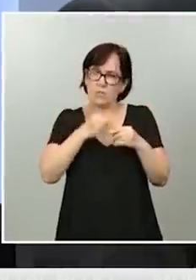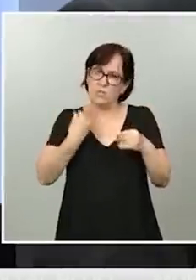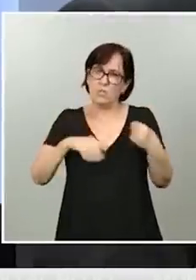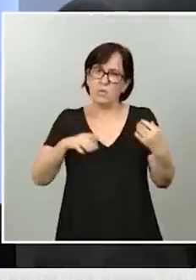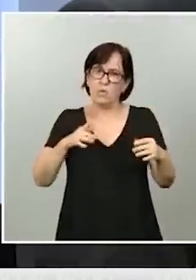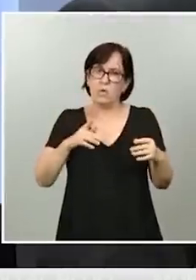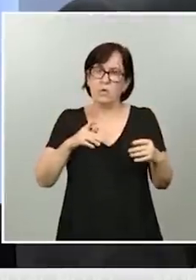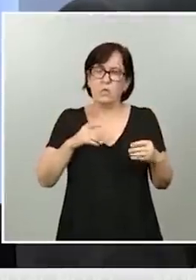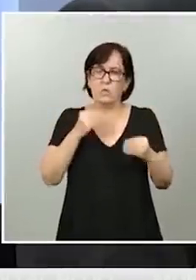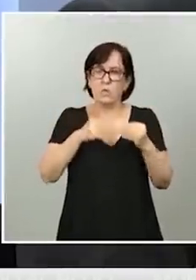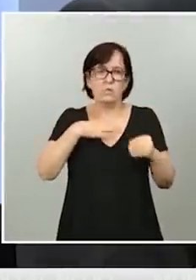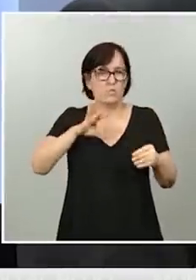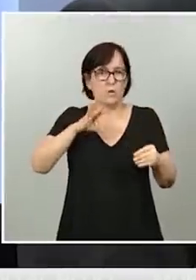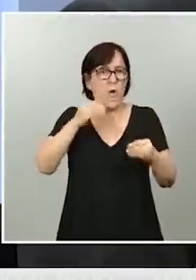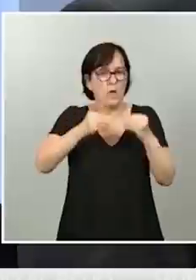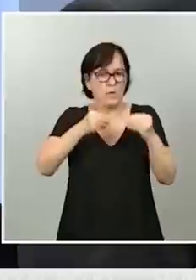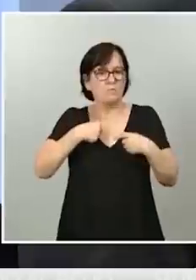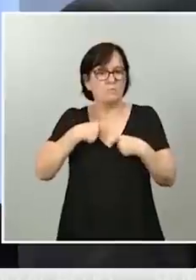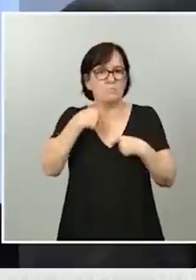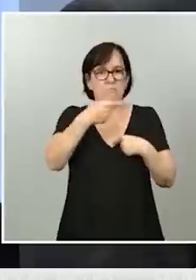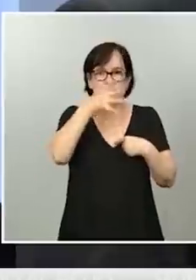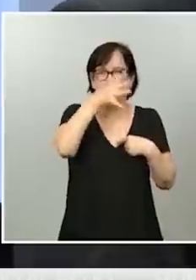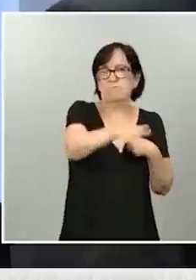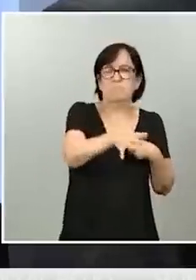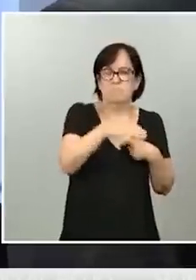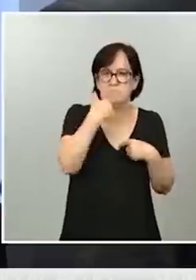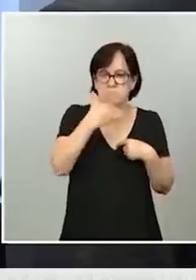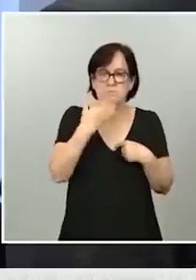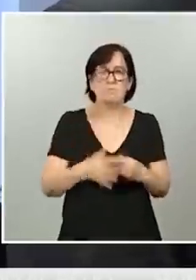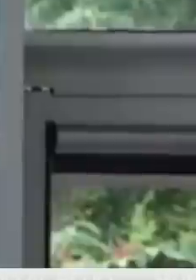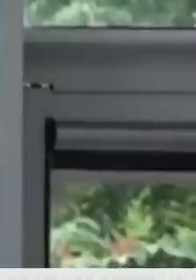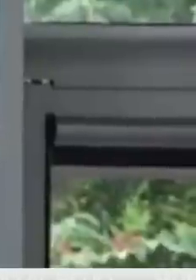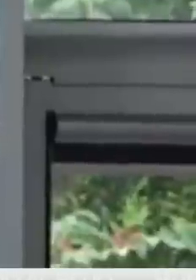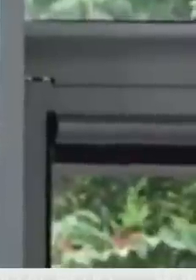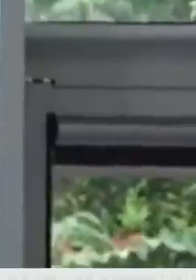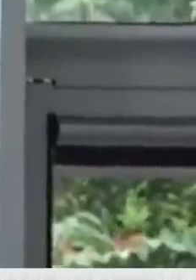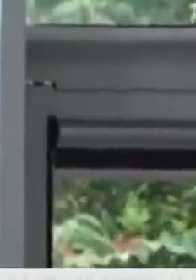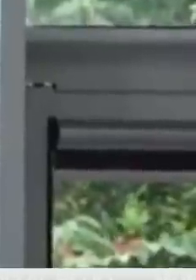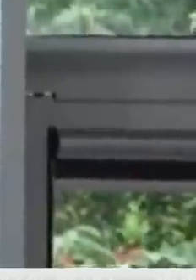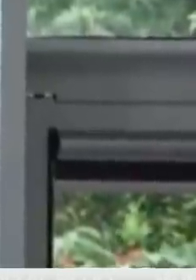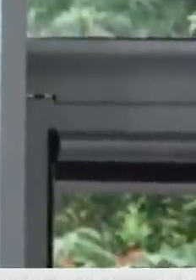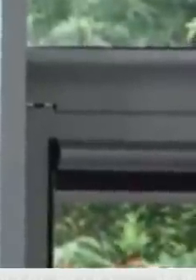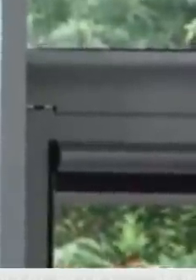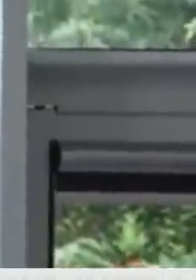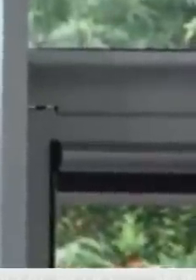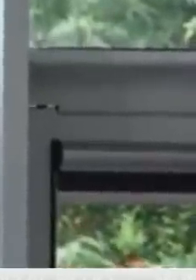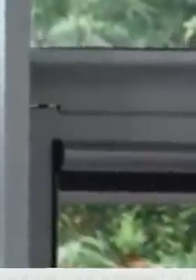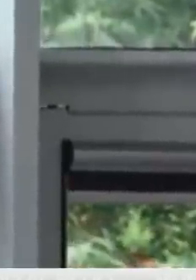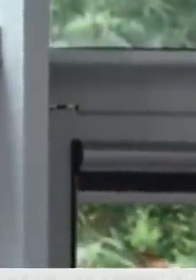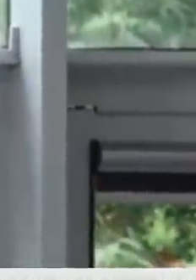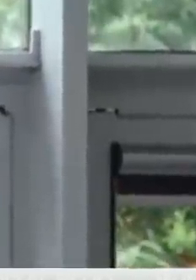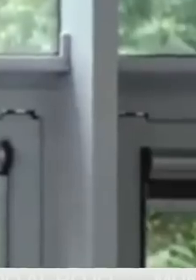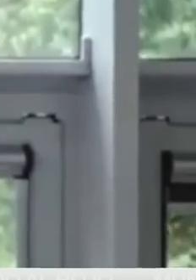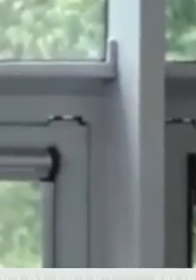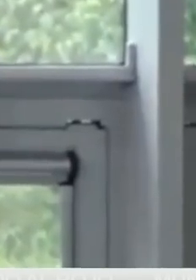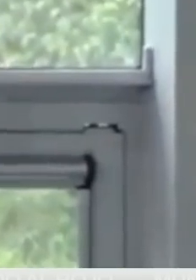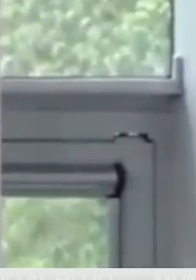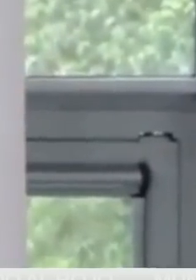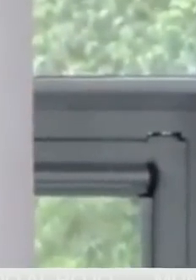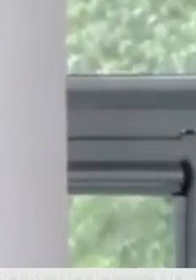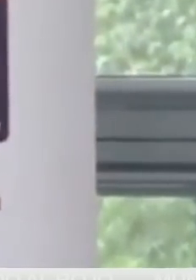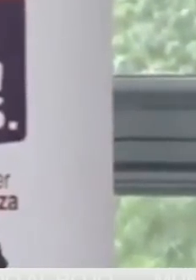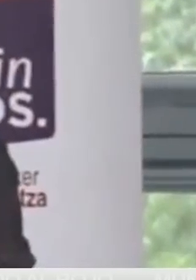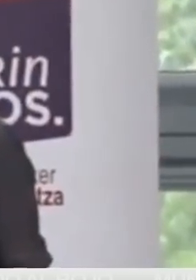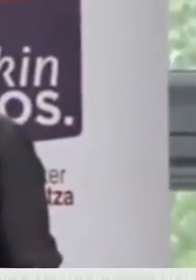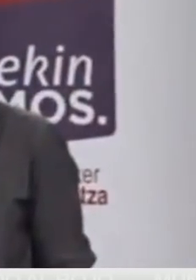pero qué es esto somos el ridículo del mundo además en un contexto donde una